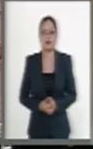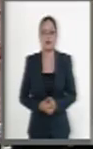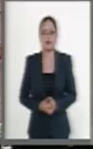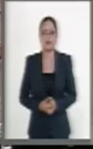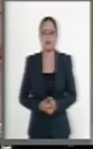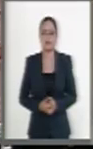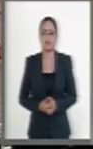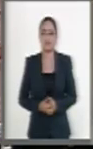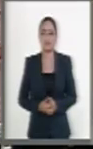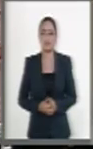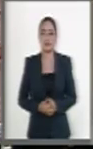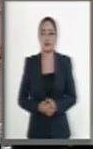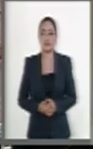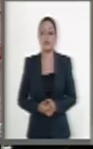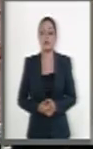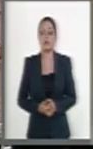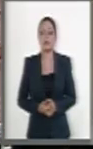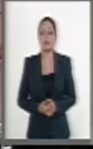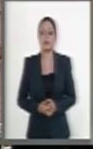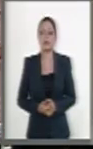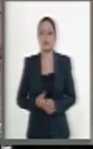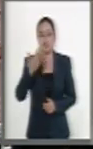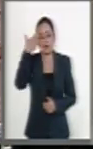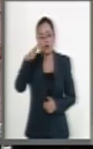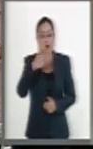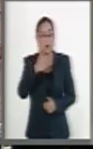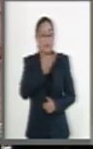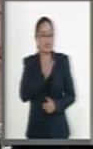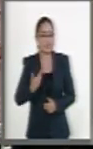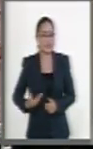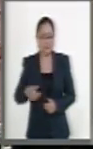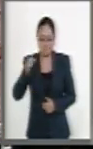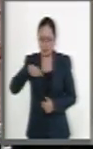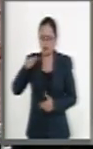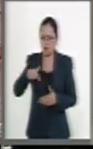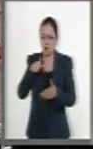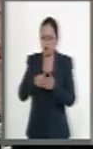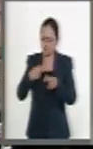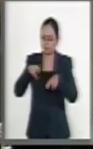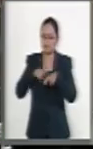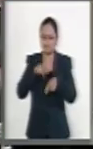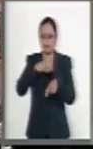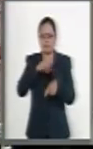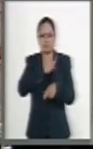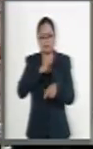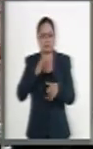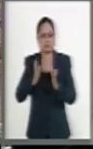Desde mi escaño, señor presidente. Gracias, senador.